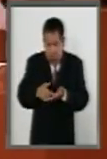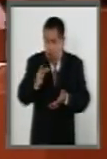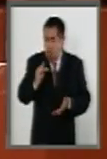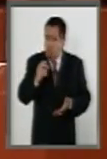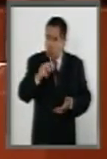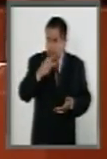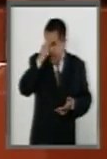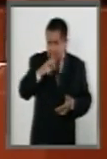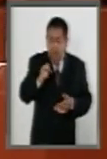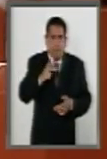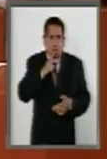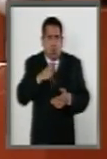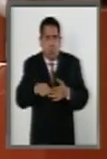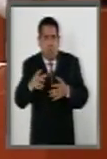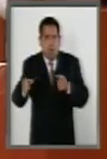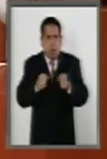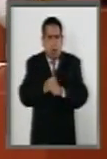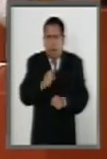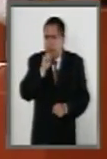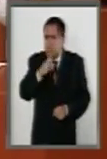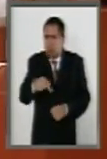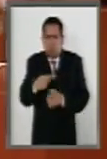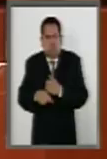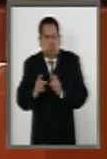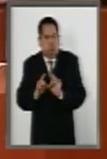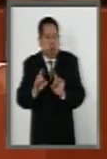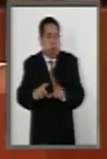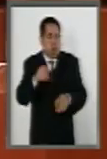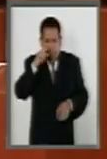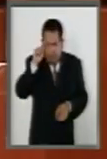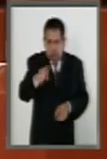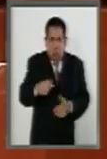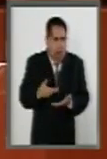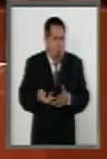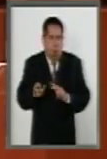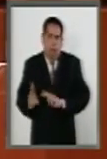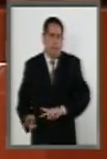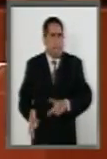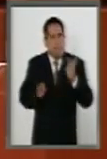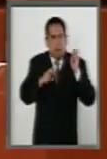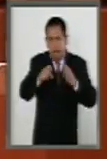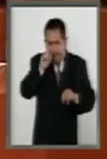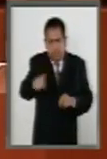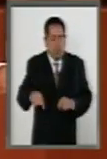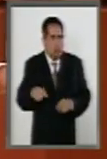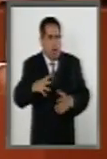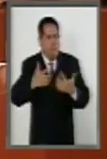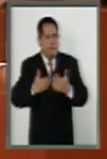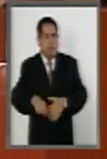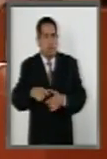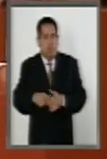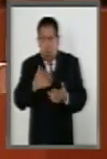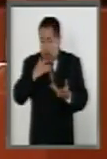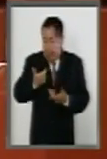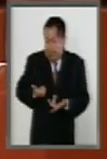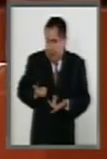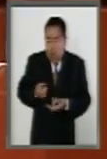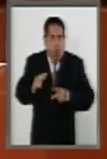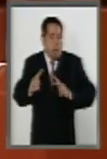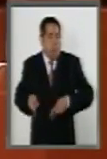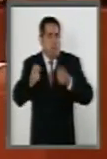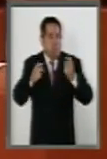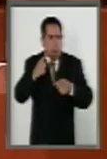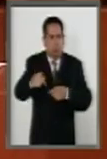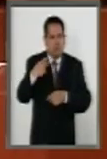está propuesto, pues corre muchos riesgos, va a saquear ahora el Fondo Mexicano del Petróleo, de por sí no tiene fondos, por el